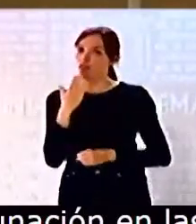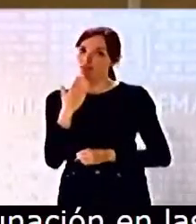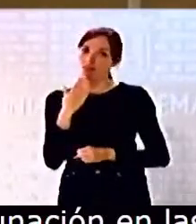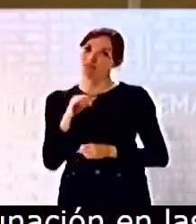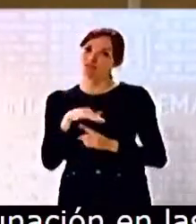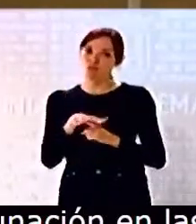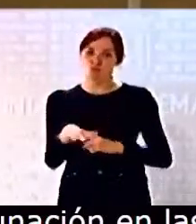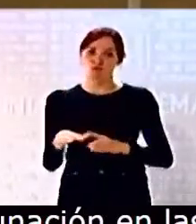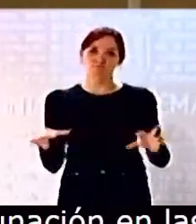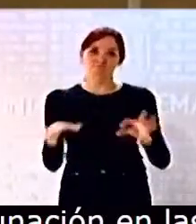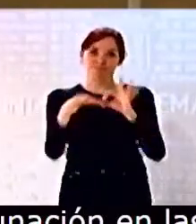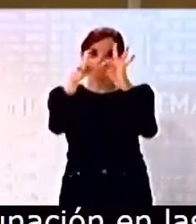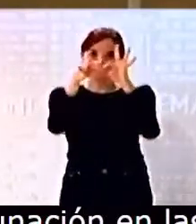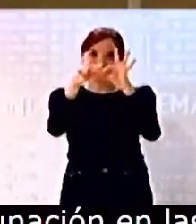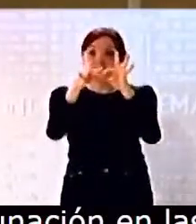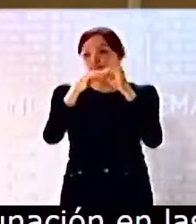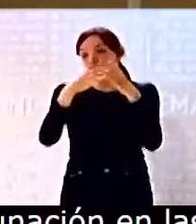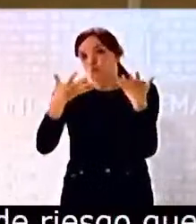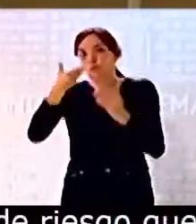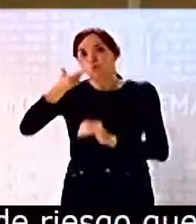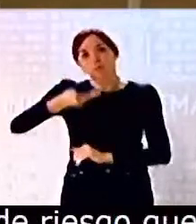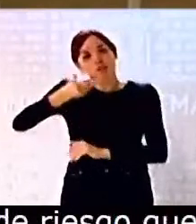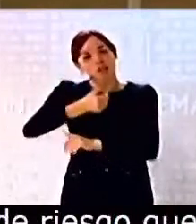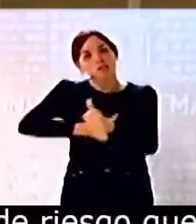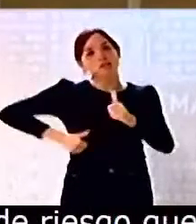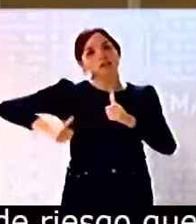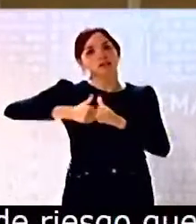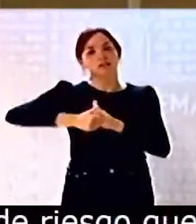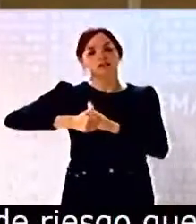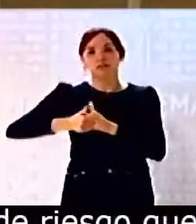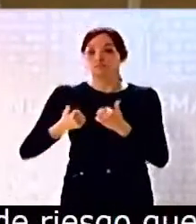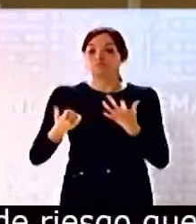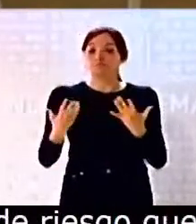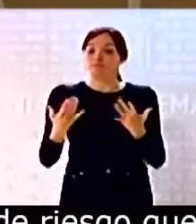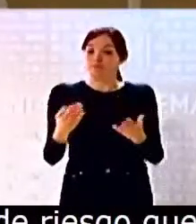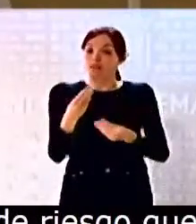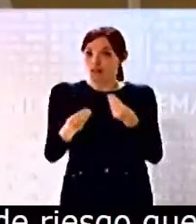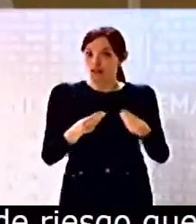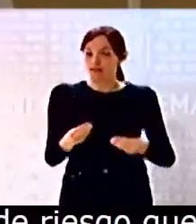edad y, por lo tanto, es muy importante que lo hagamos así.